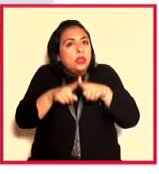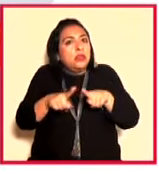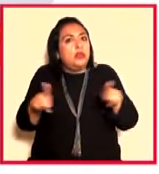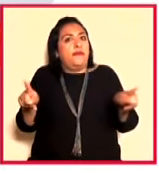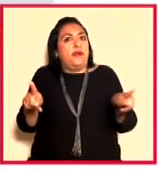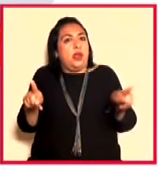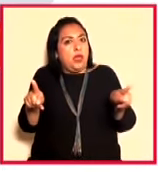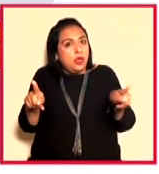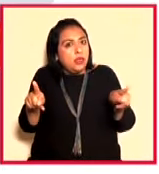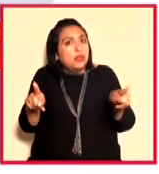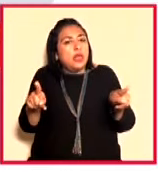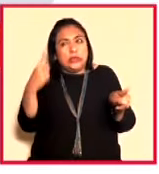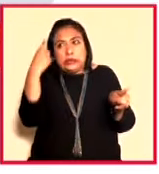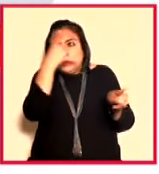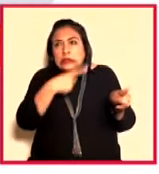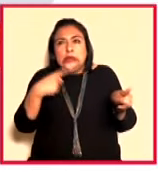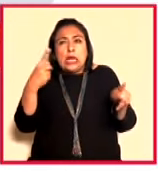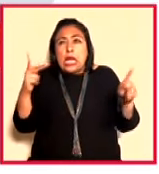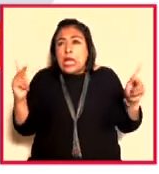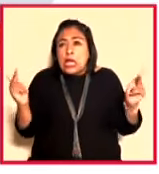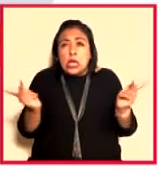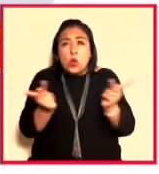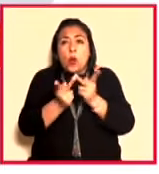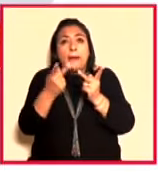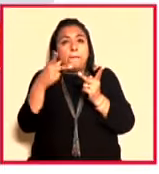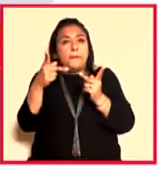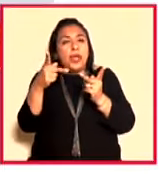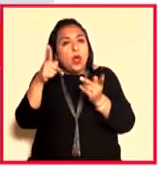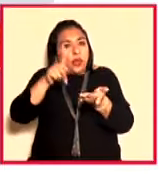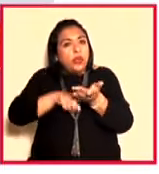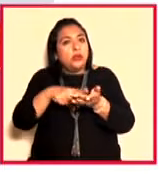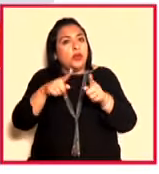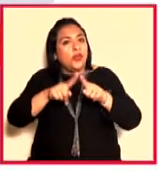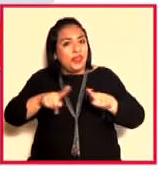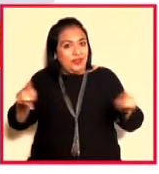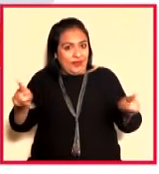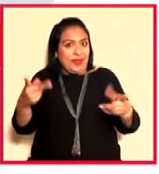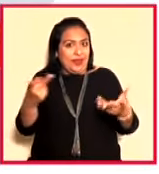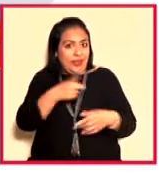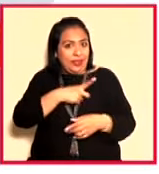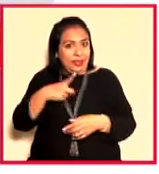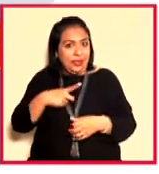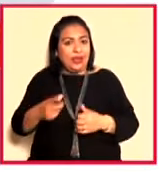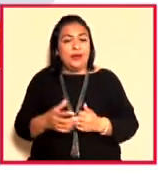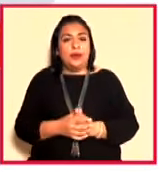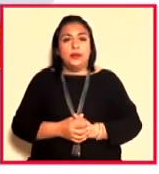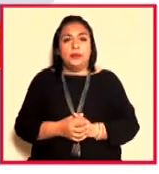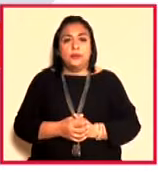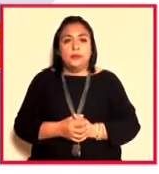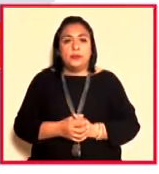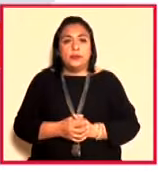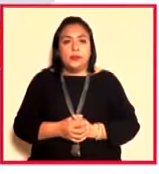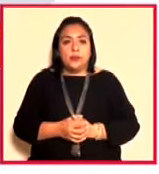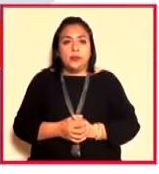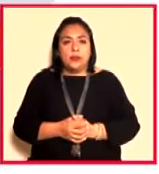que físicamente se ven, ¿no?, son idénticos. No creo que fue buena idea, güey, no estoy bien, me siento bien.